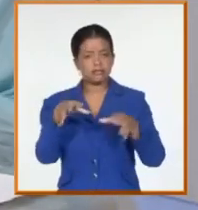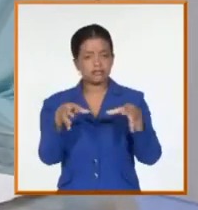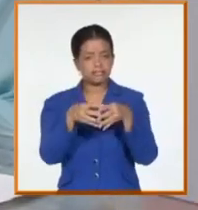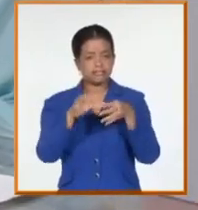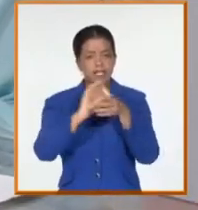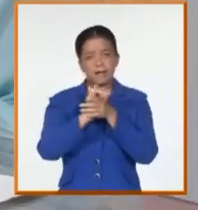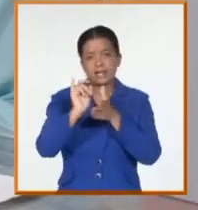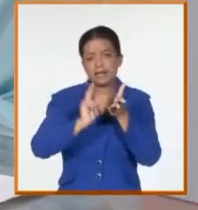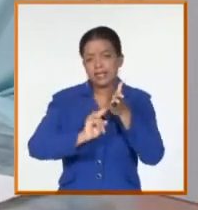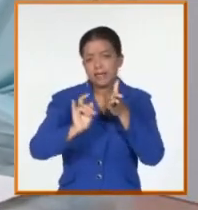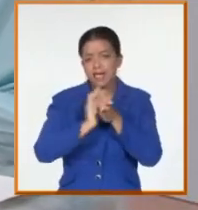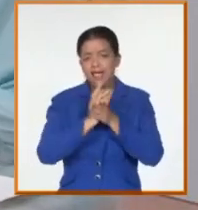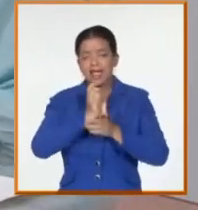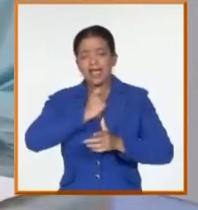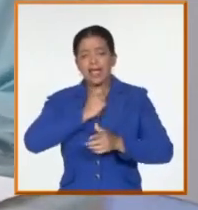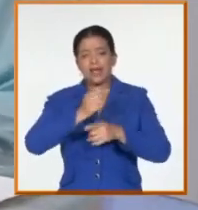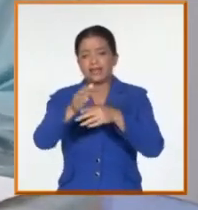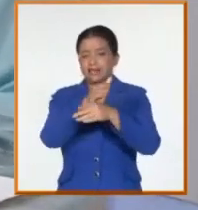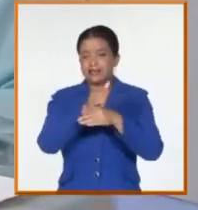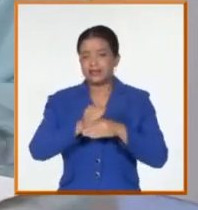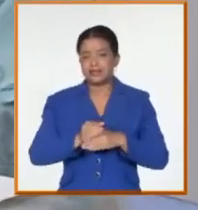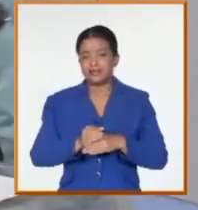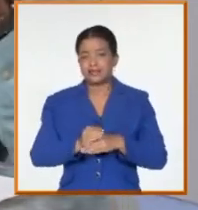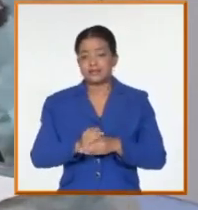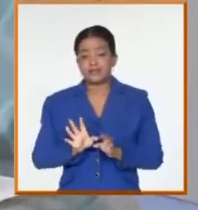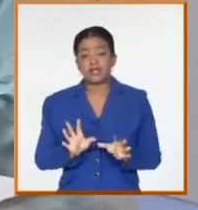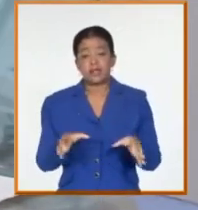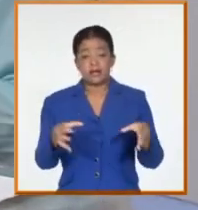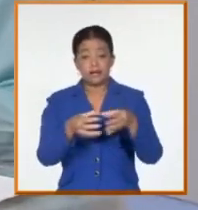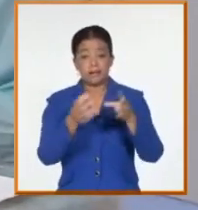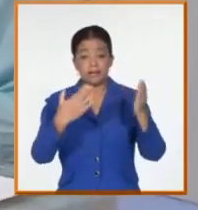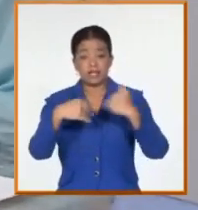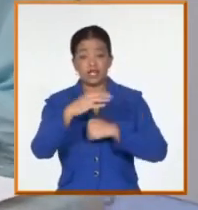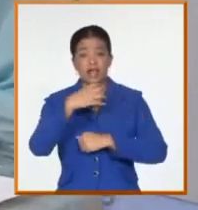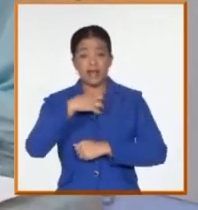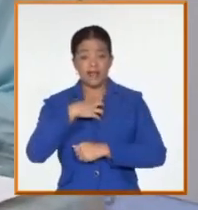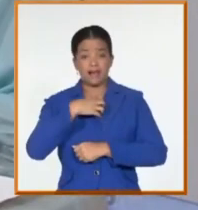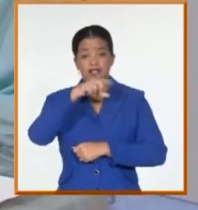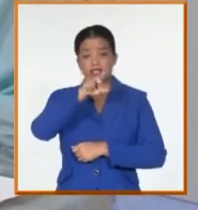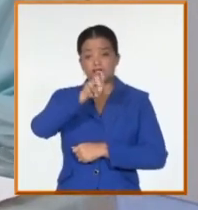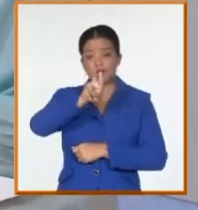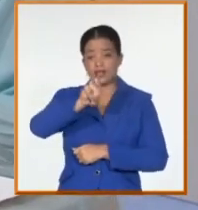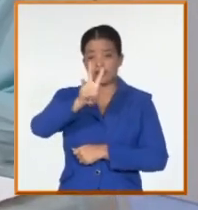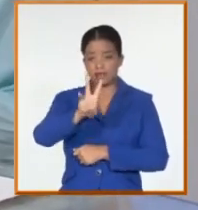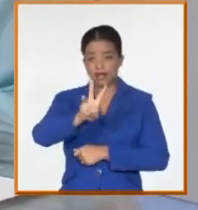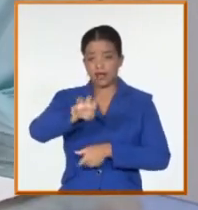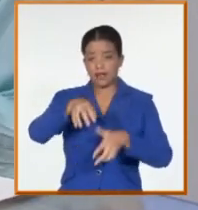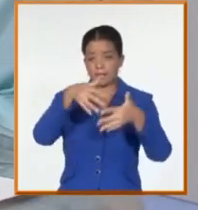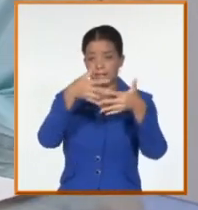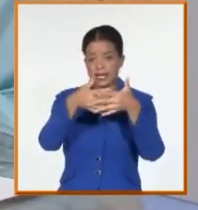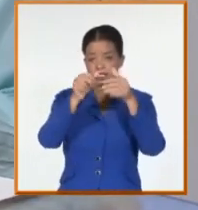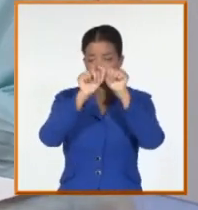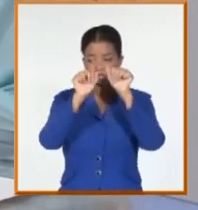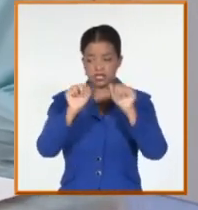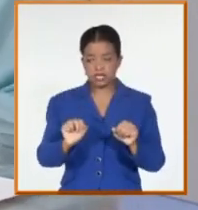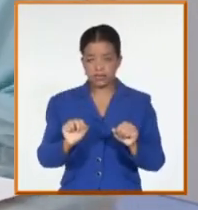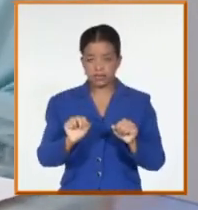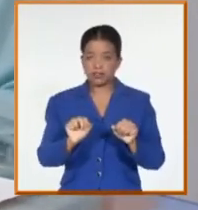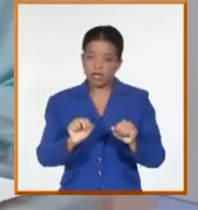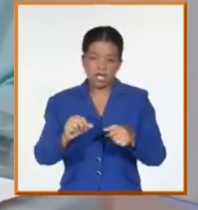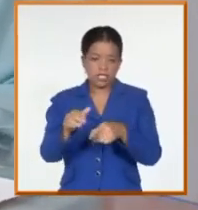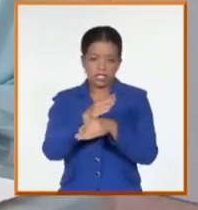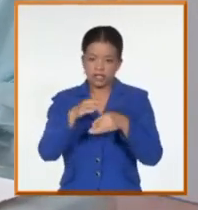si el organismo tiene alrededor de 123 entidades del sistema estamos hablando alrededor de unas